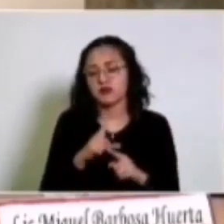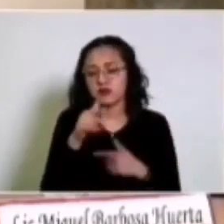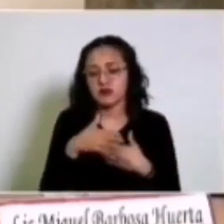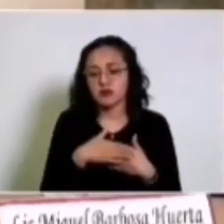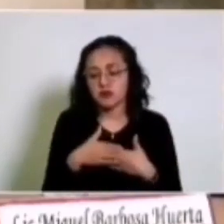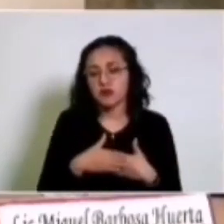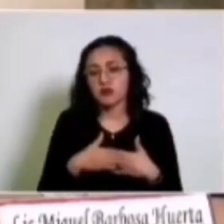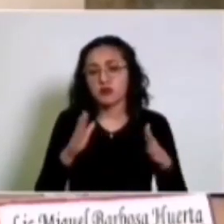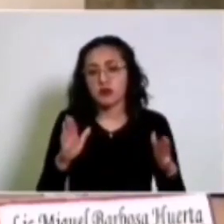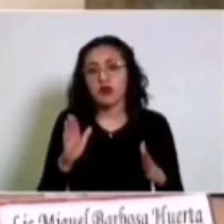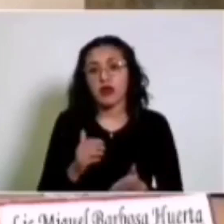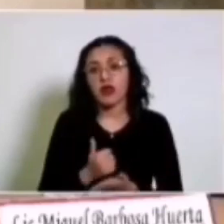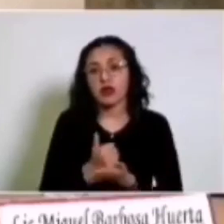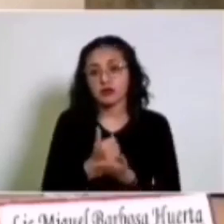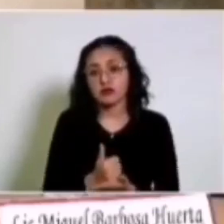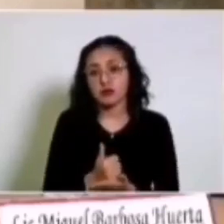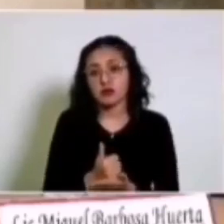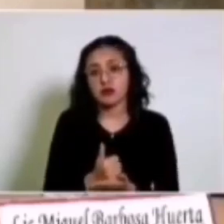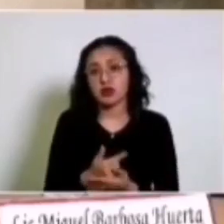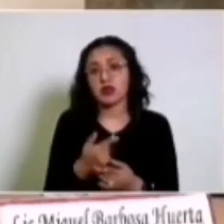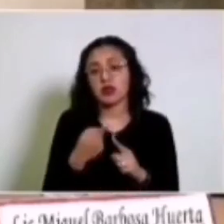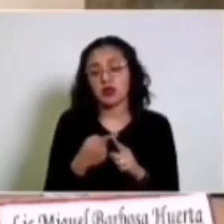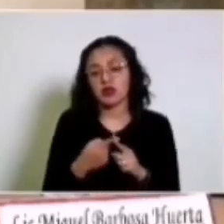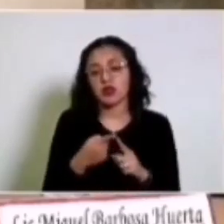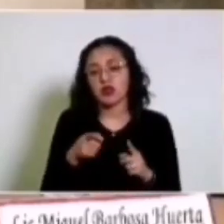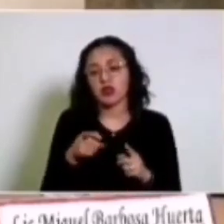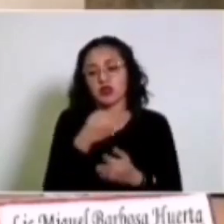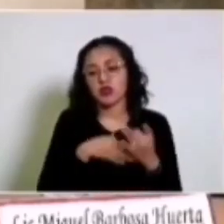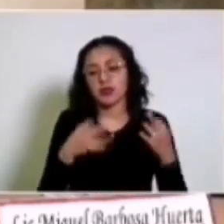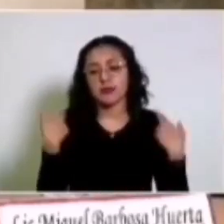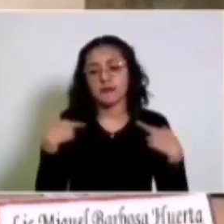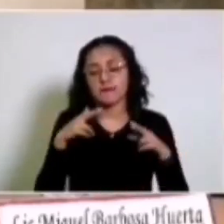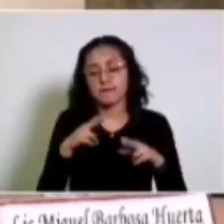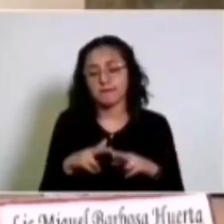pronto, ayudará a que retomen los